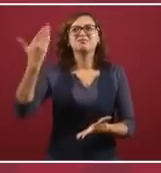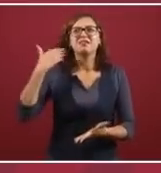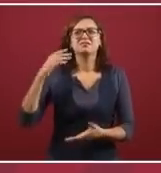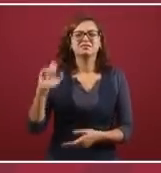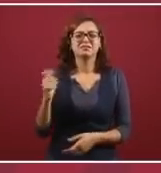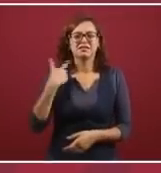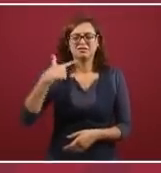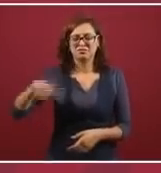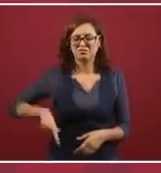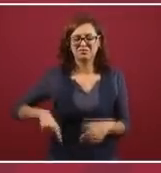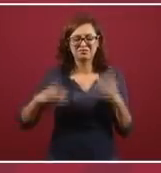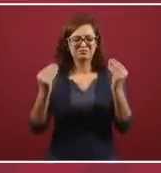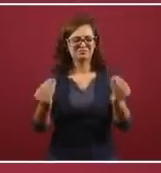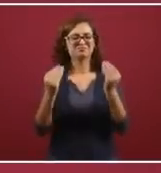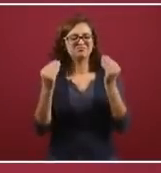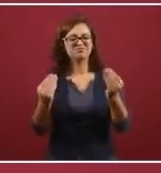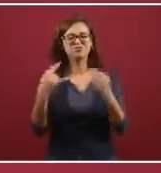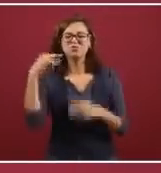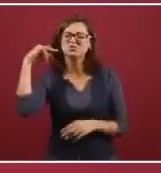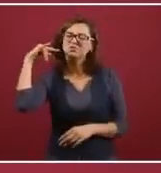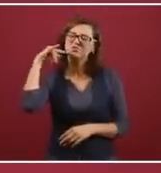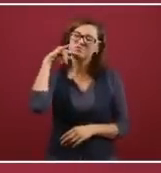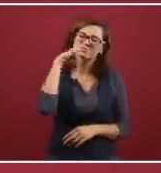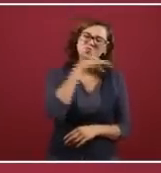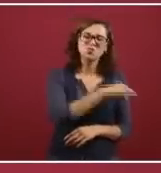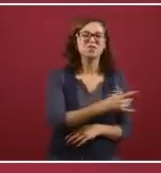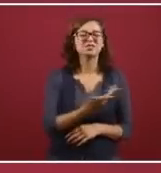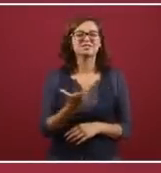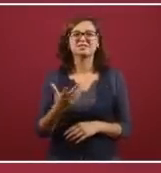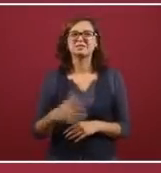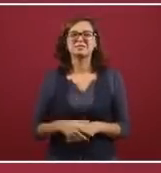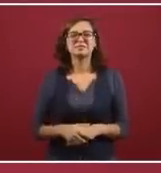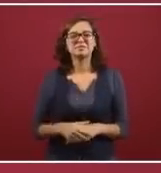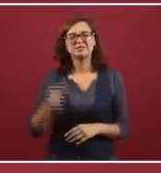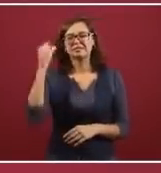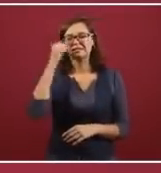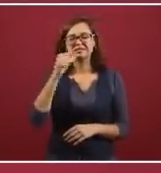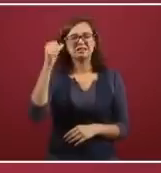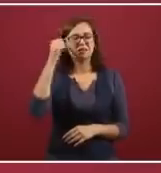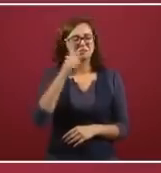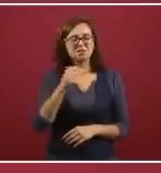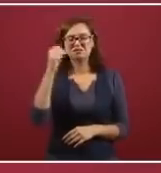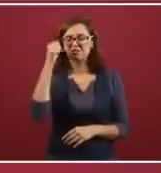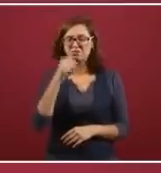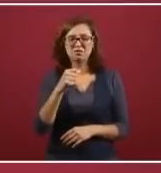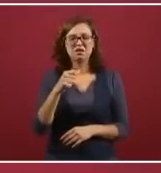se culpaba siempre a los de abajo